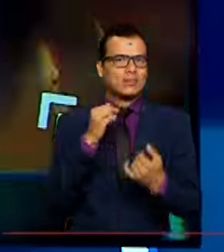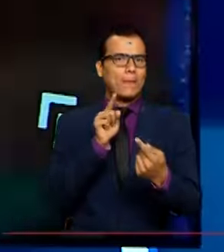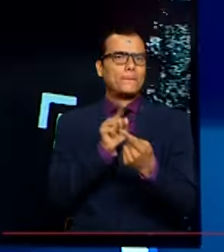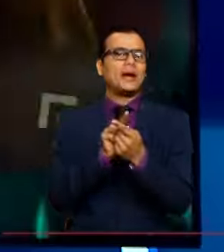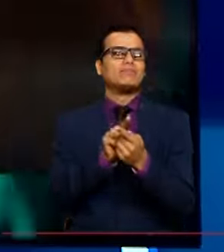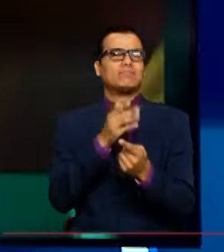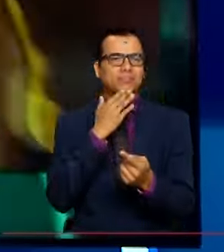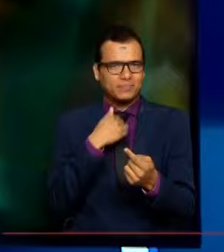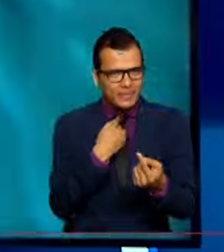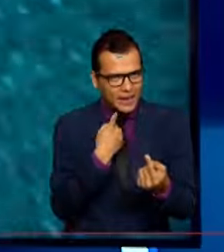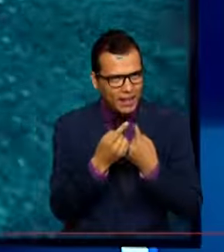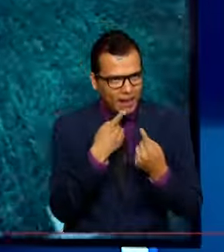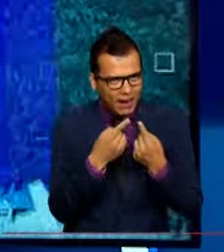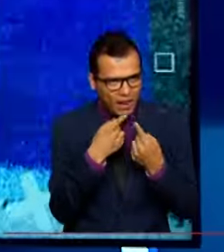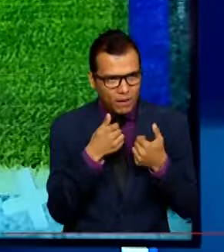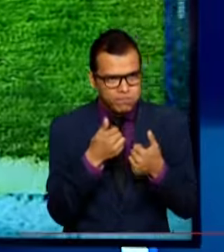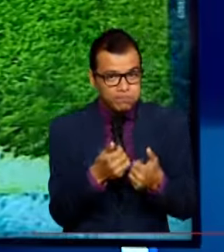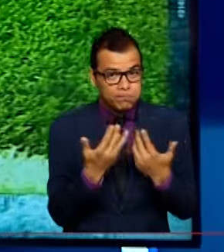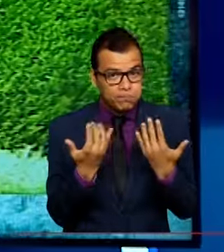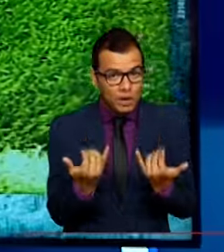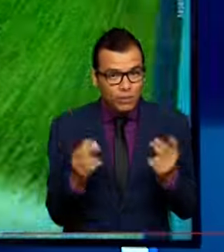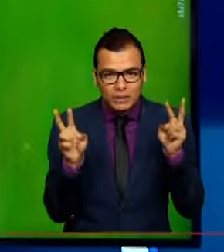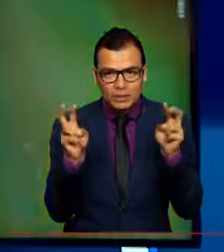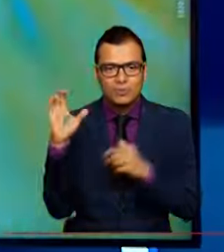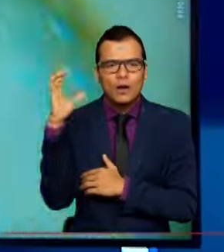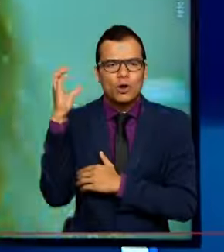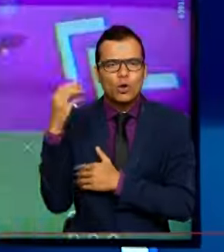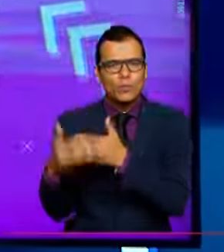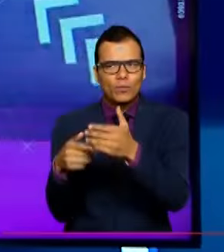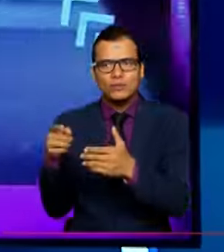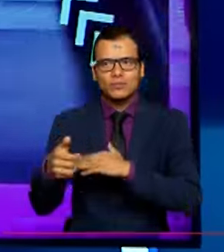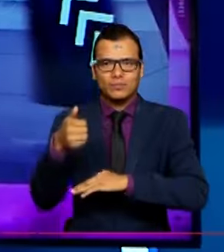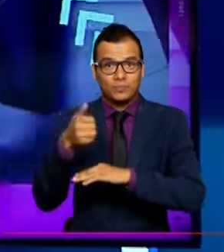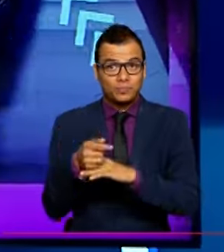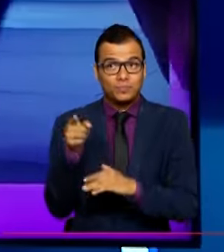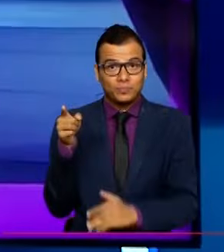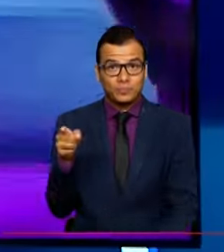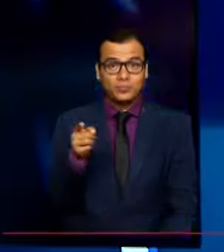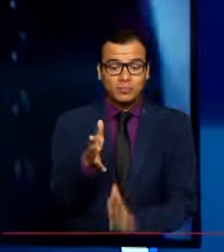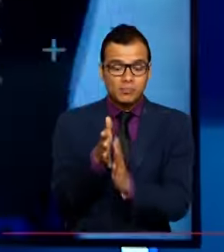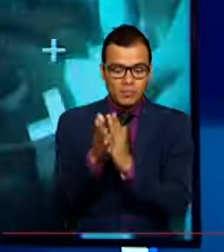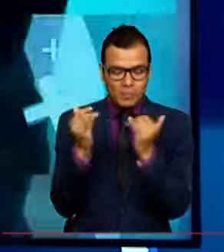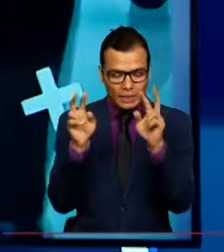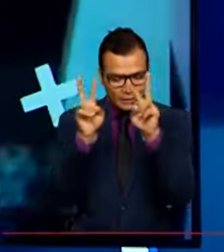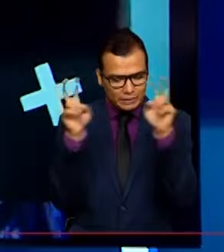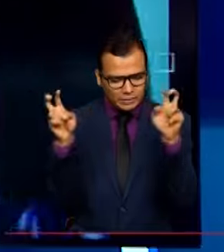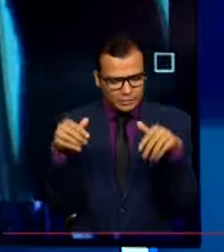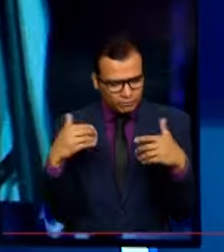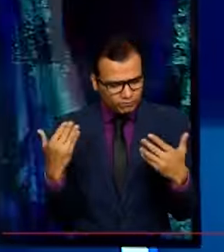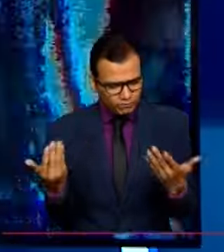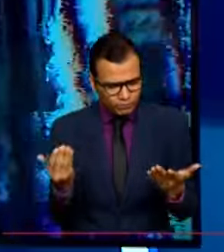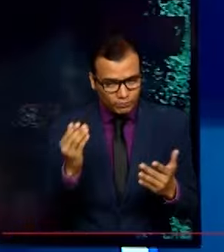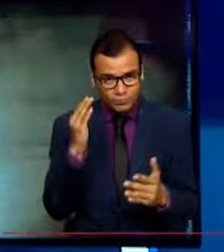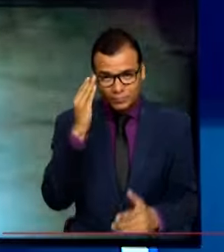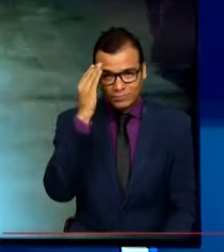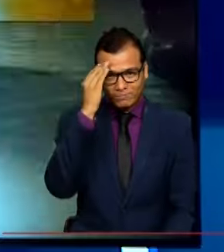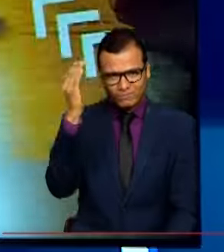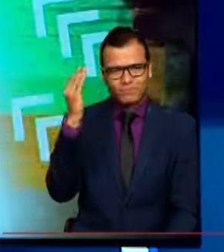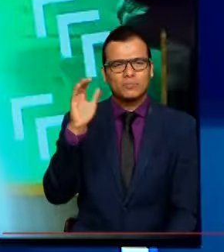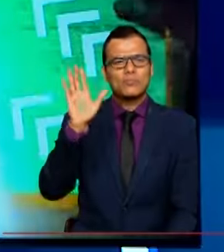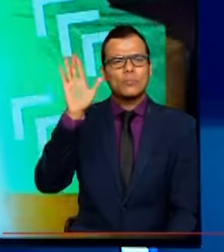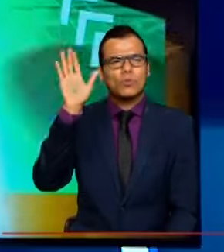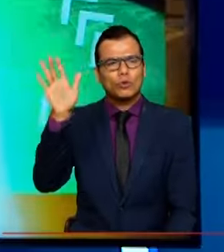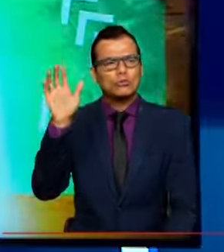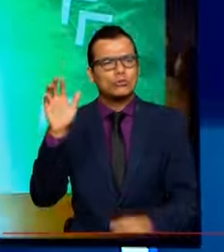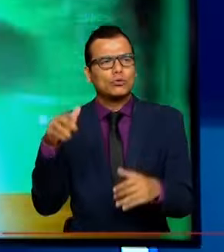exitoso de la Selección Colombia. En esta oportunidad, el técnico aborda un tema que tiene que ver con